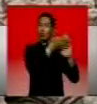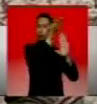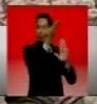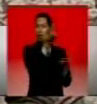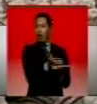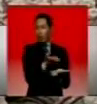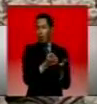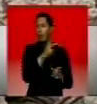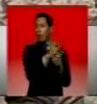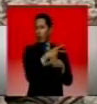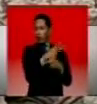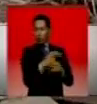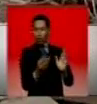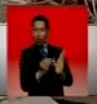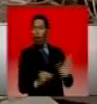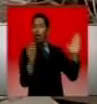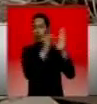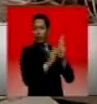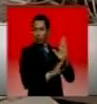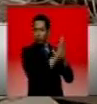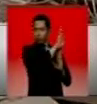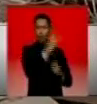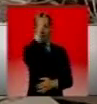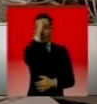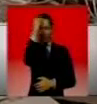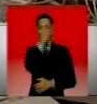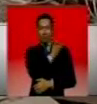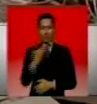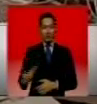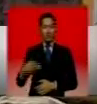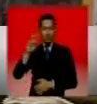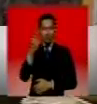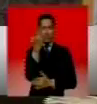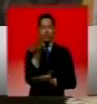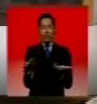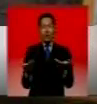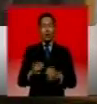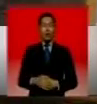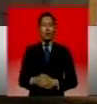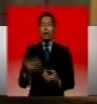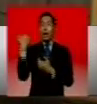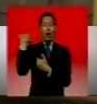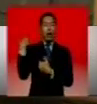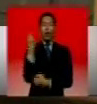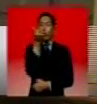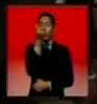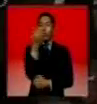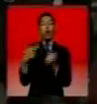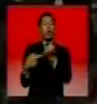Productiva, encabezado por el vicepresidente Jorge Glass, sería el ente encargado de manejar los recursos